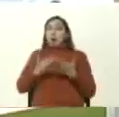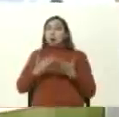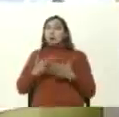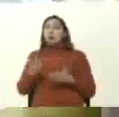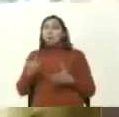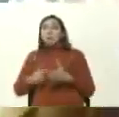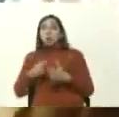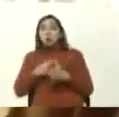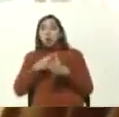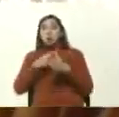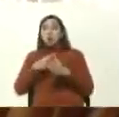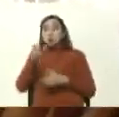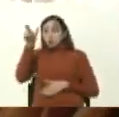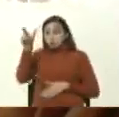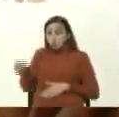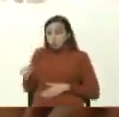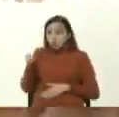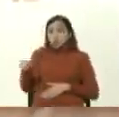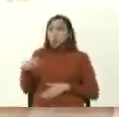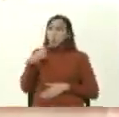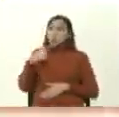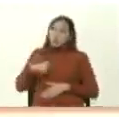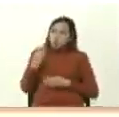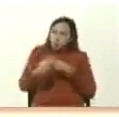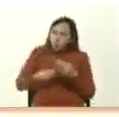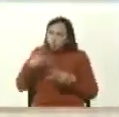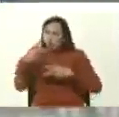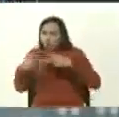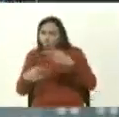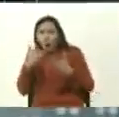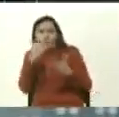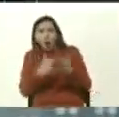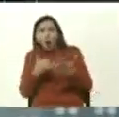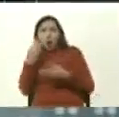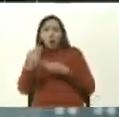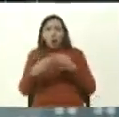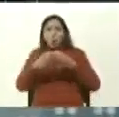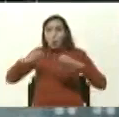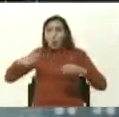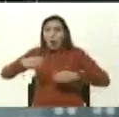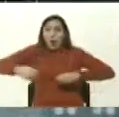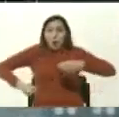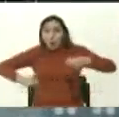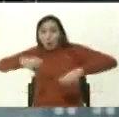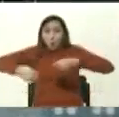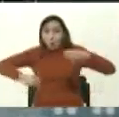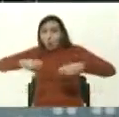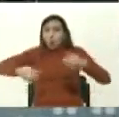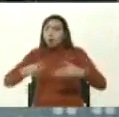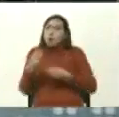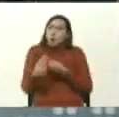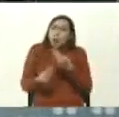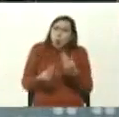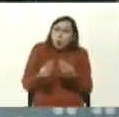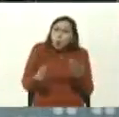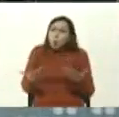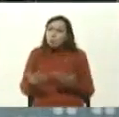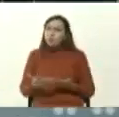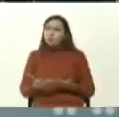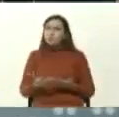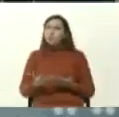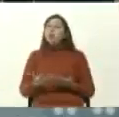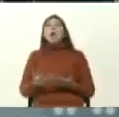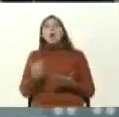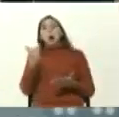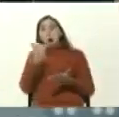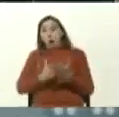Hipólito, dinos cómo está el proceso del registro de los transportistas. Los transportistas también deben bajar una